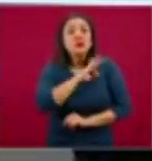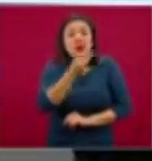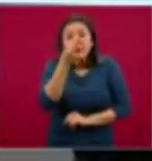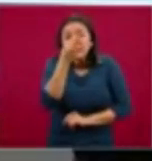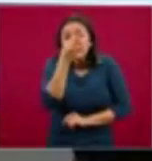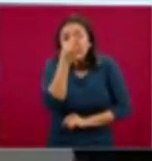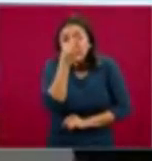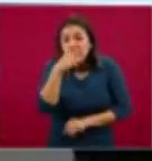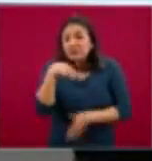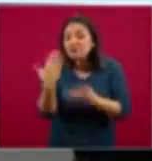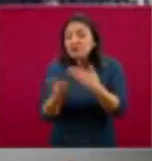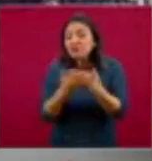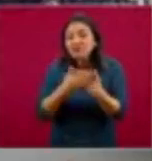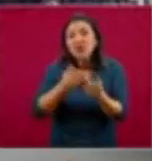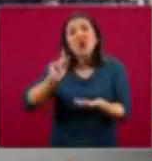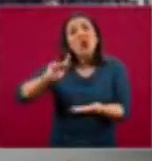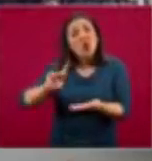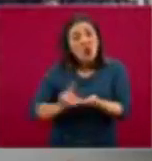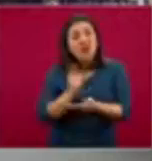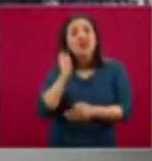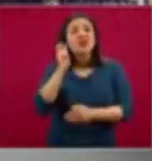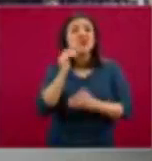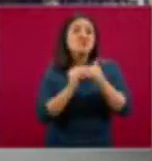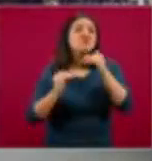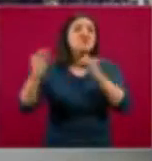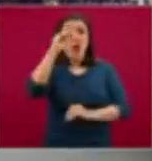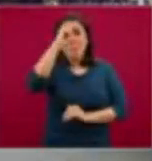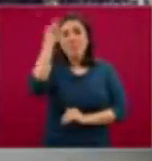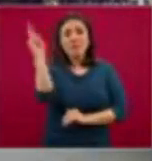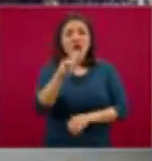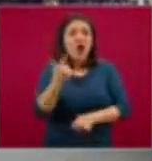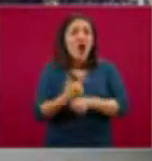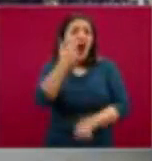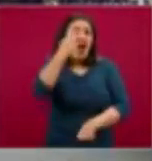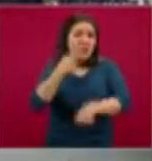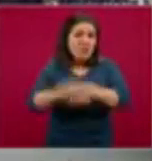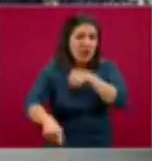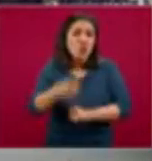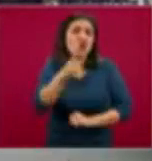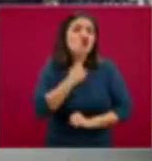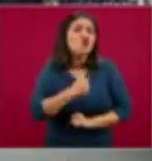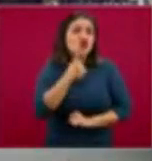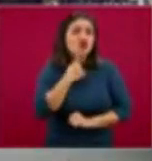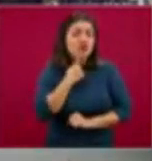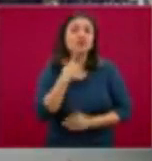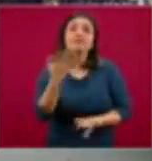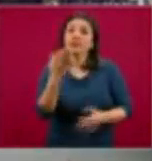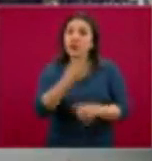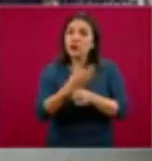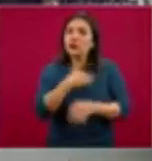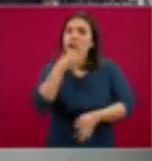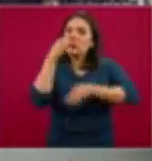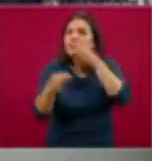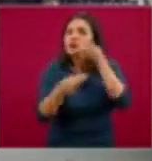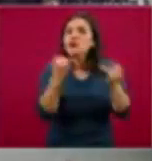tener este riesgo de llegar al nivel máximo de riesgo epidémico, al nivel rojo, y hacemos un llamado